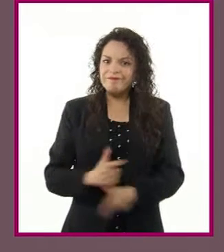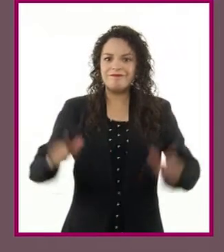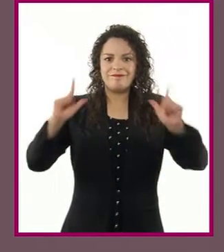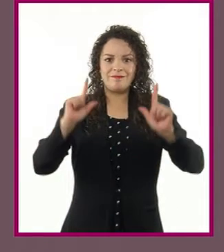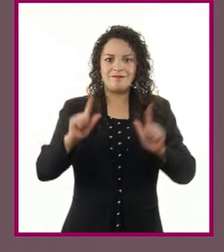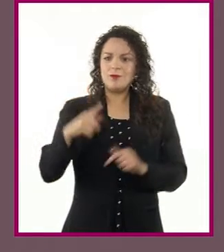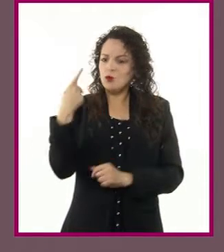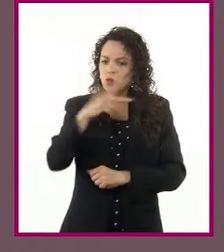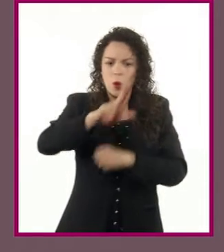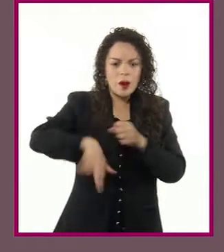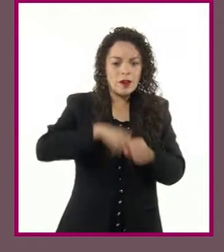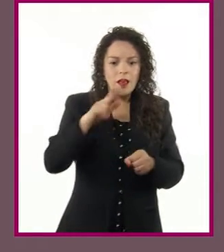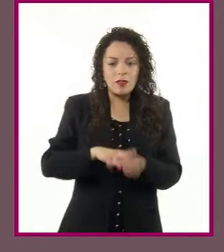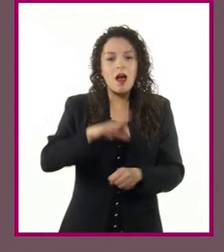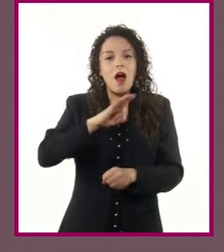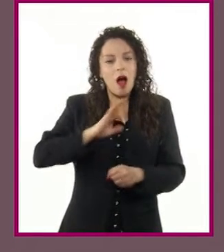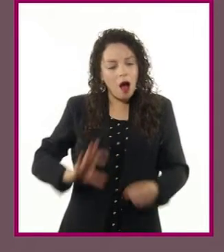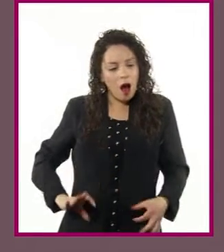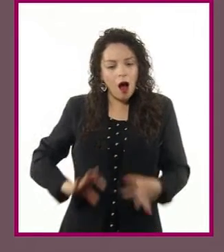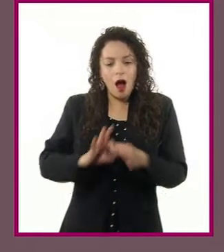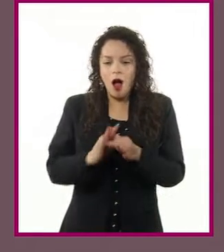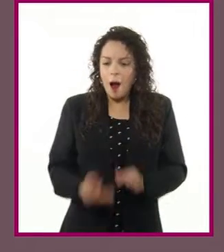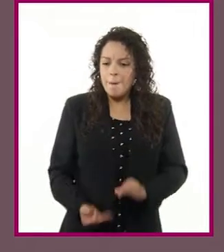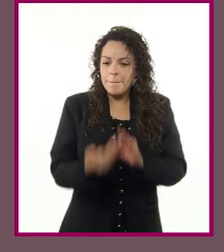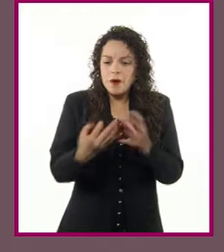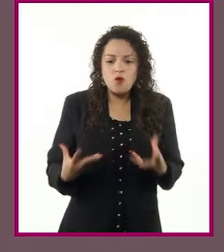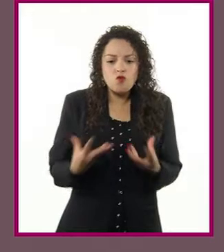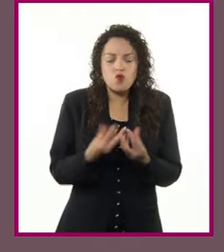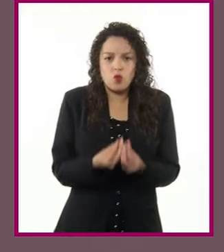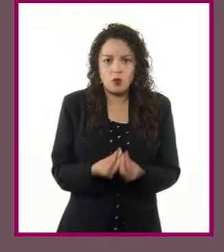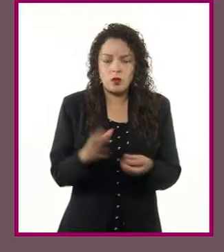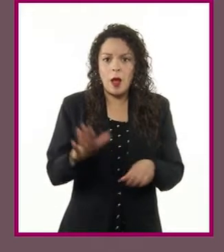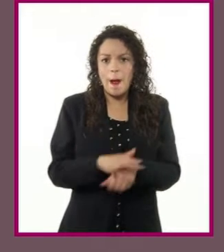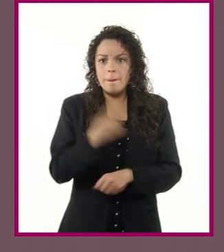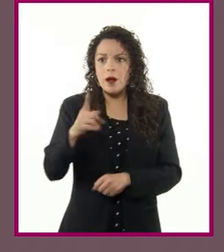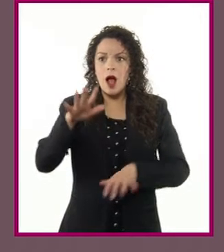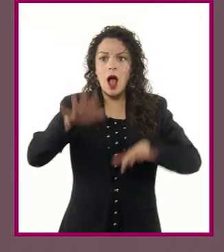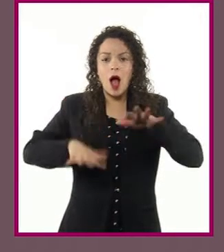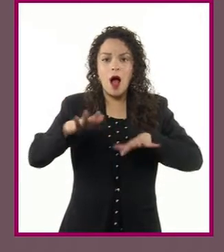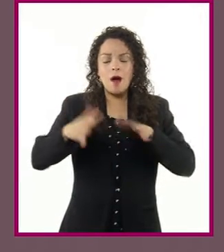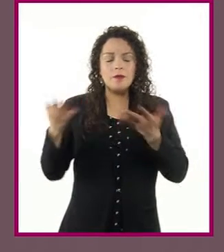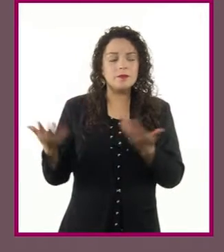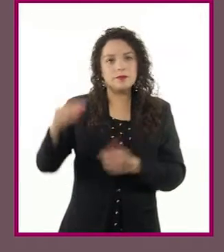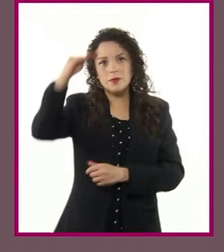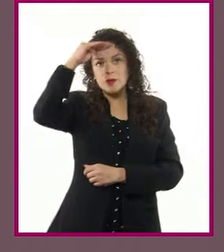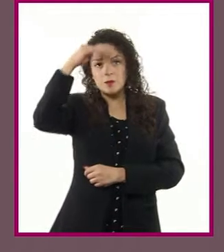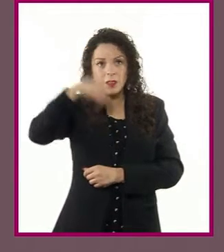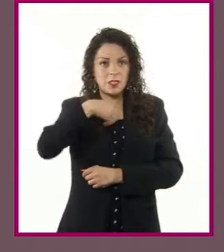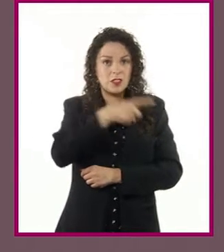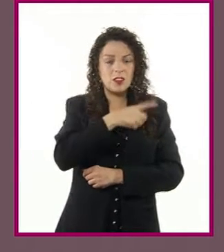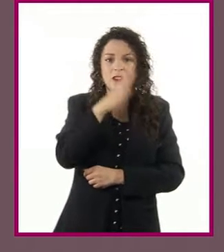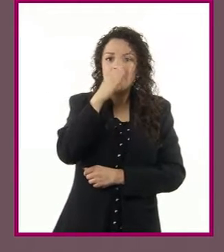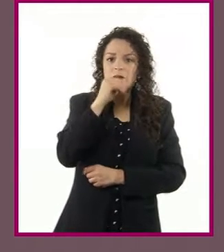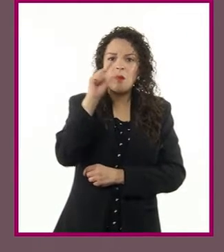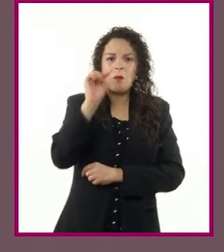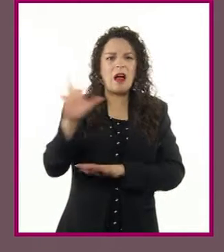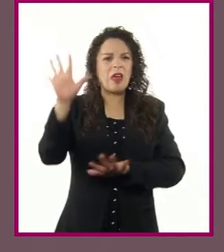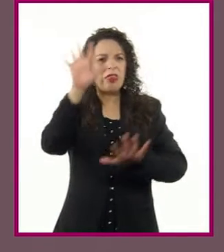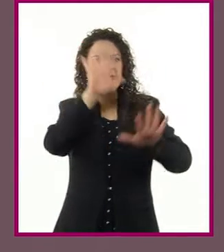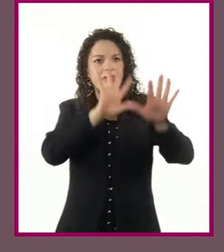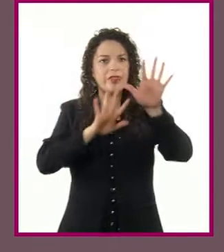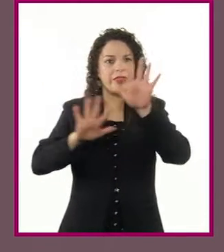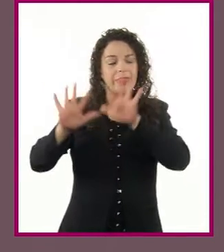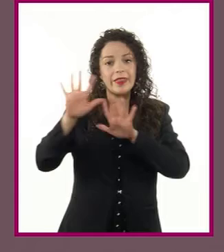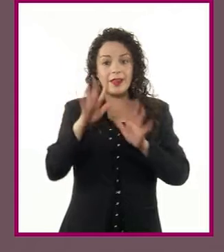verdadera naturaleza, la cual estaba nublada por su incapacidad de pensar por sí mismos. Pues recordemos que en